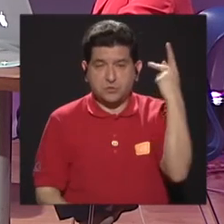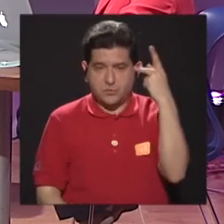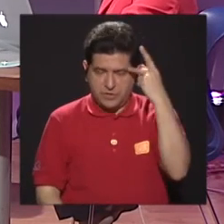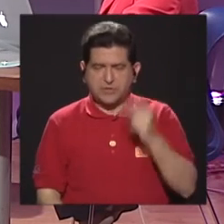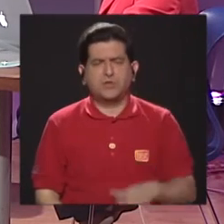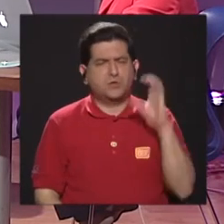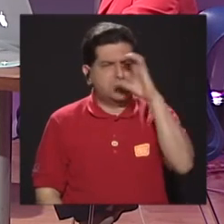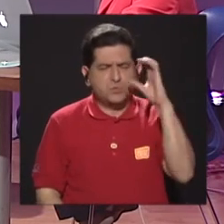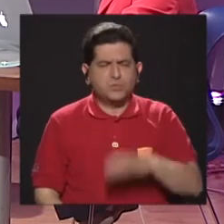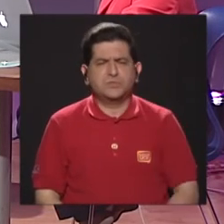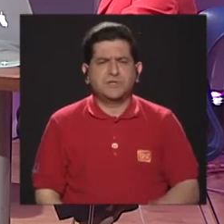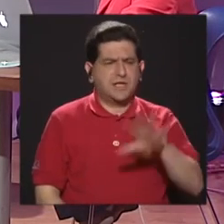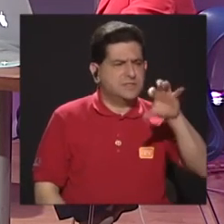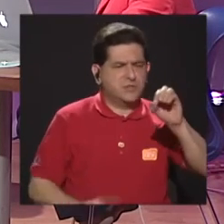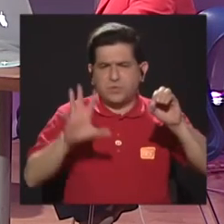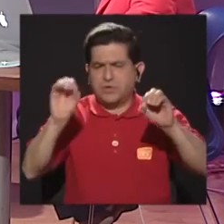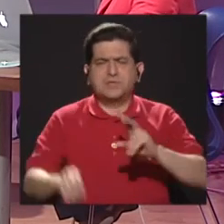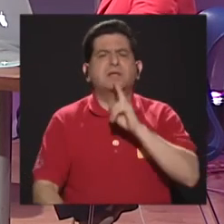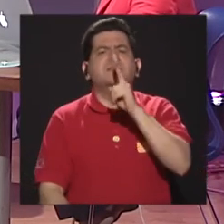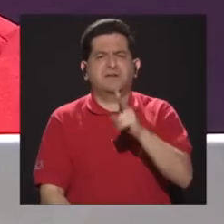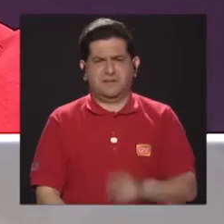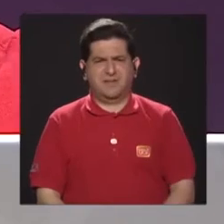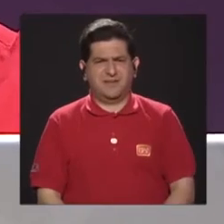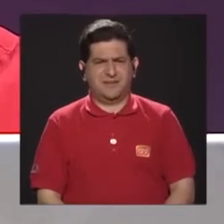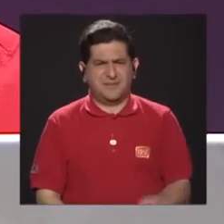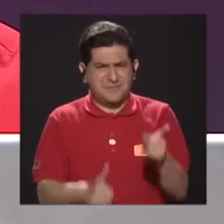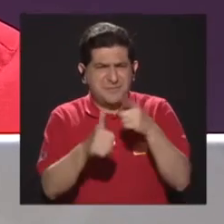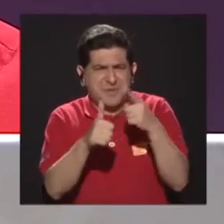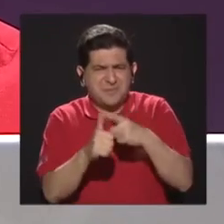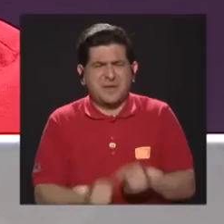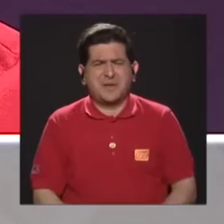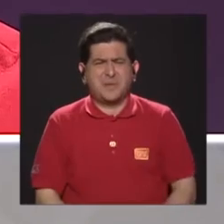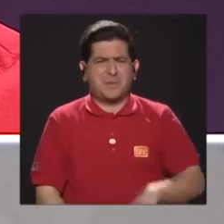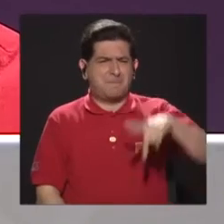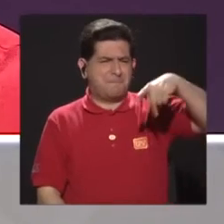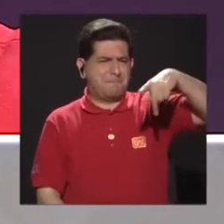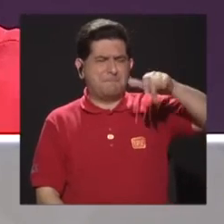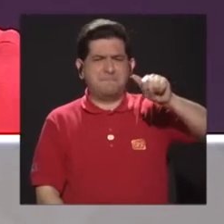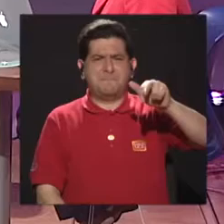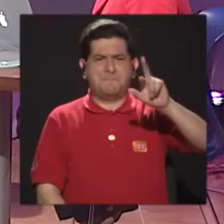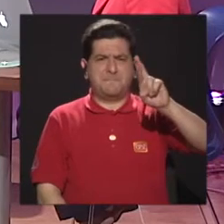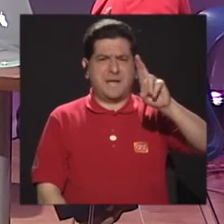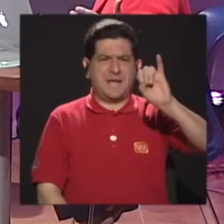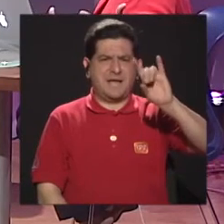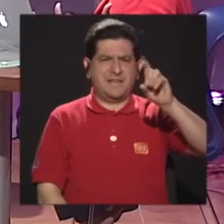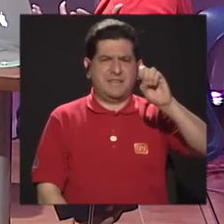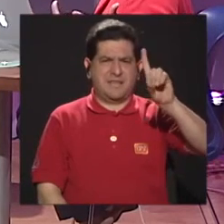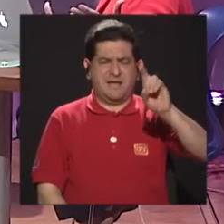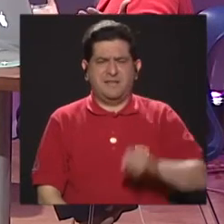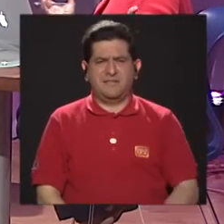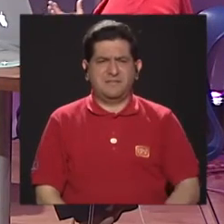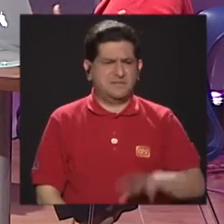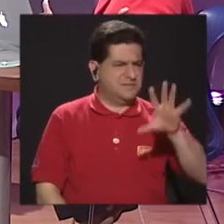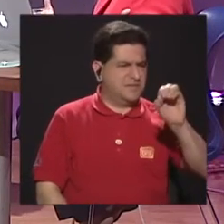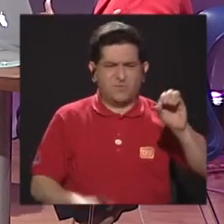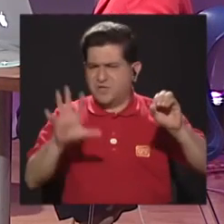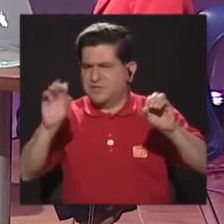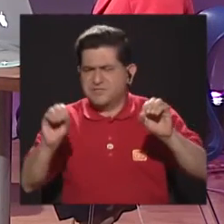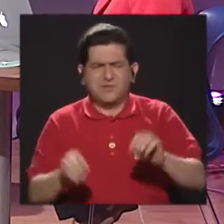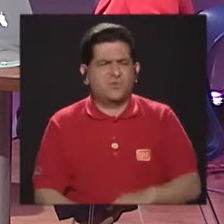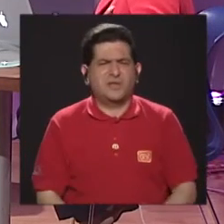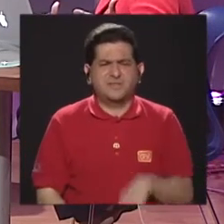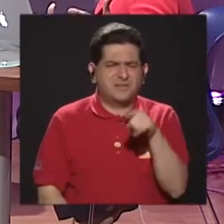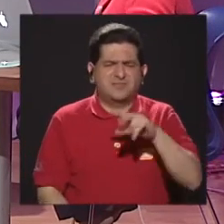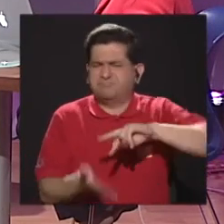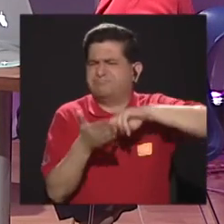real. ¿Qué es la paridad? Empecemos por explicarle a la gente qué es la paridad. ¿Cómo visualizan ustedes paridad?